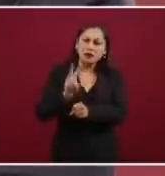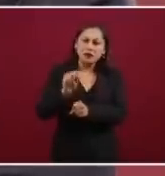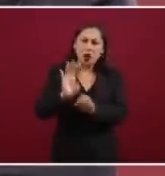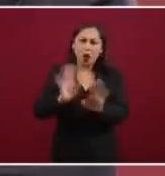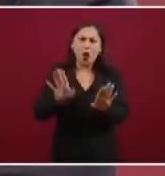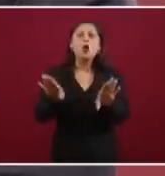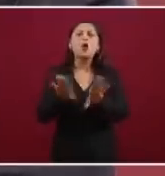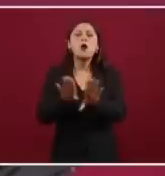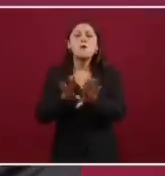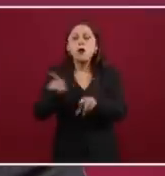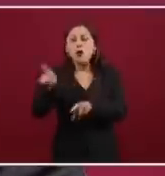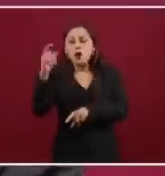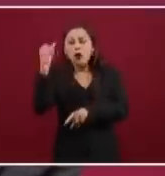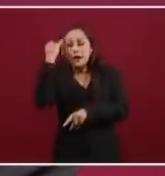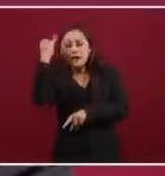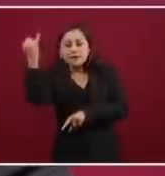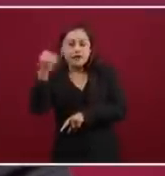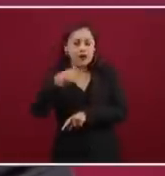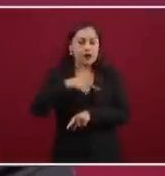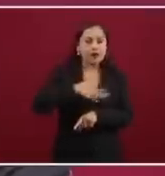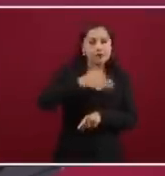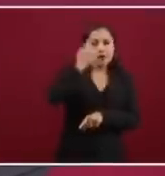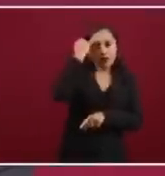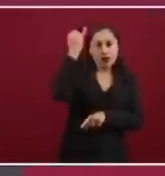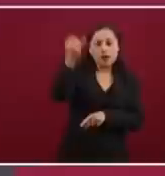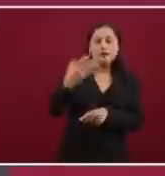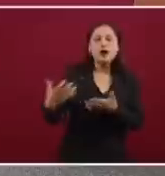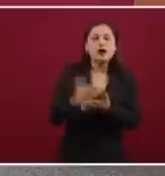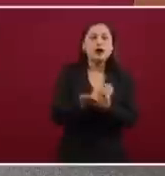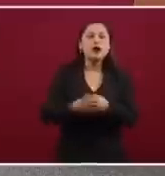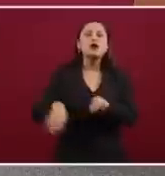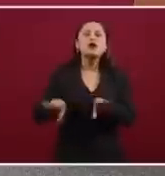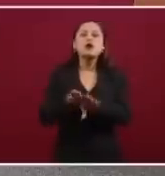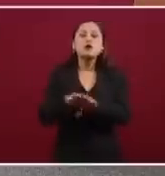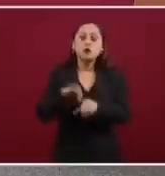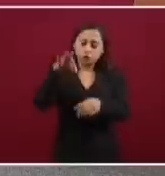elecciones. Y ahora va a haber la revocación del mandato.